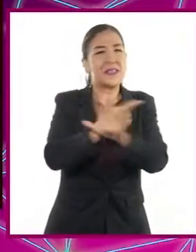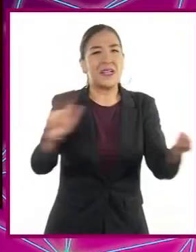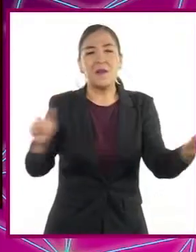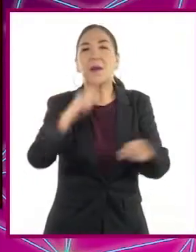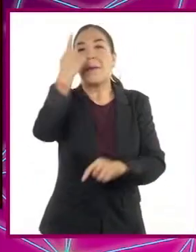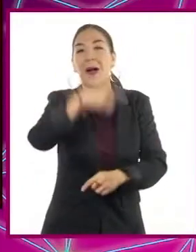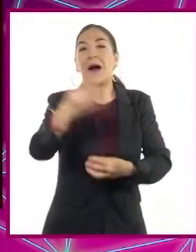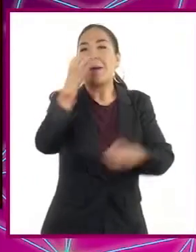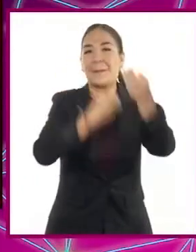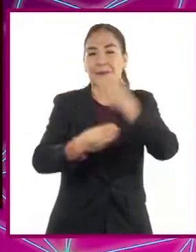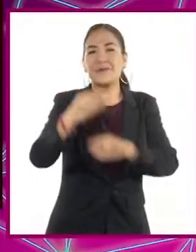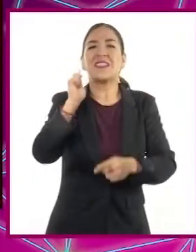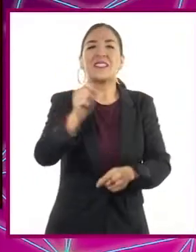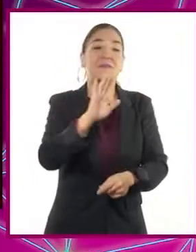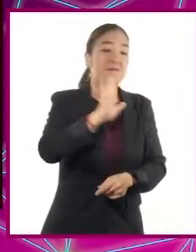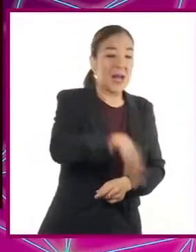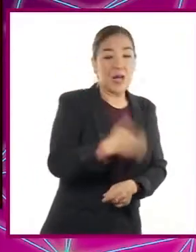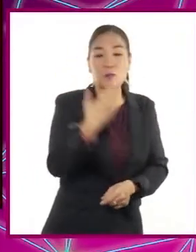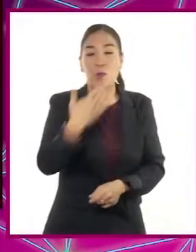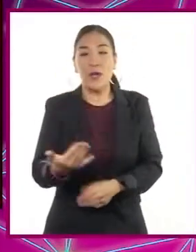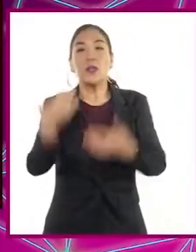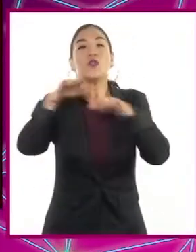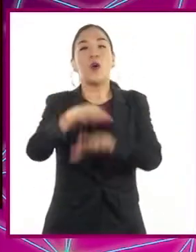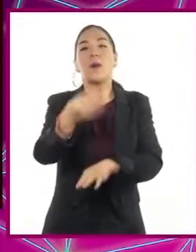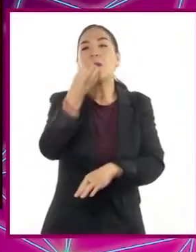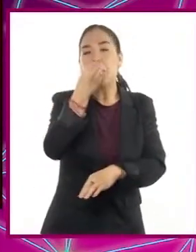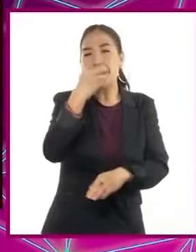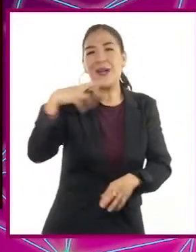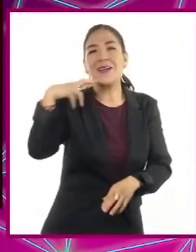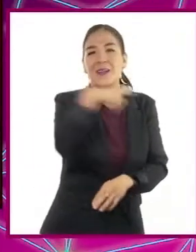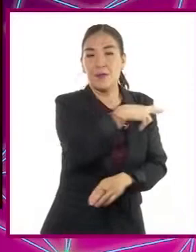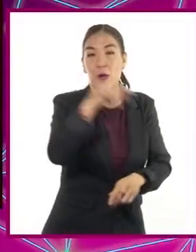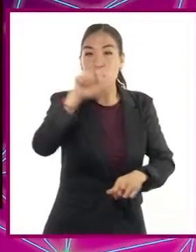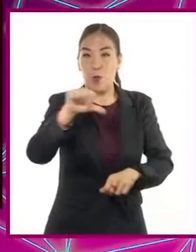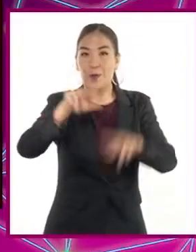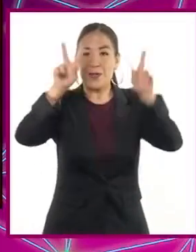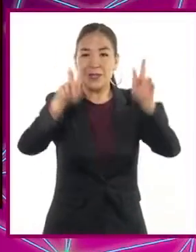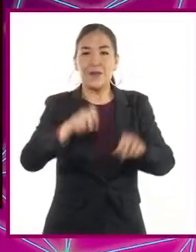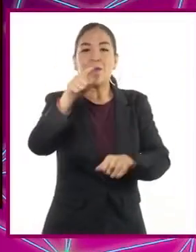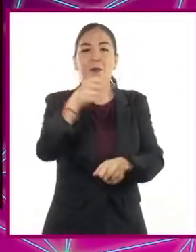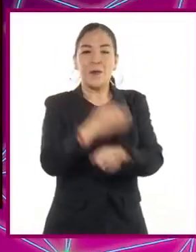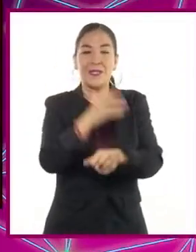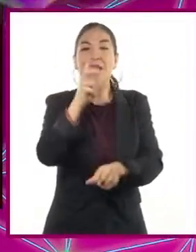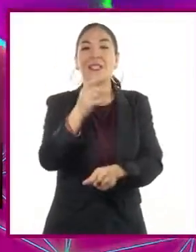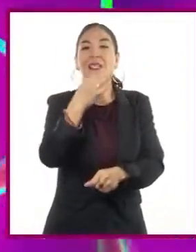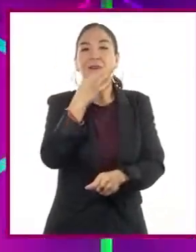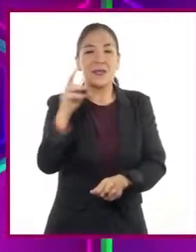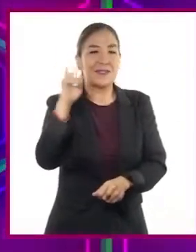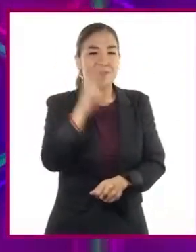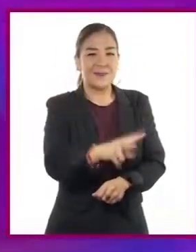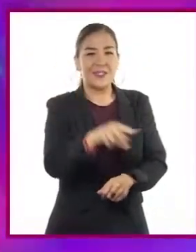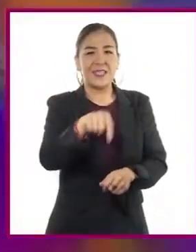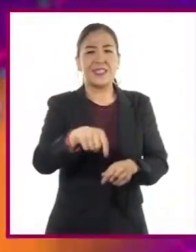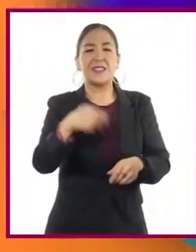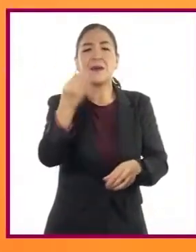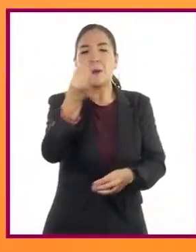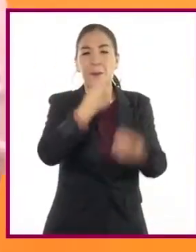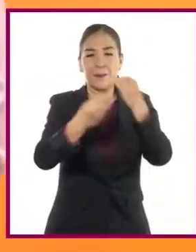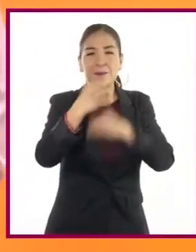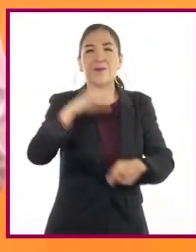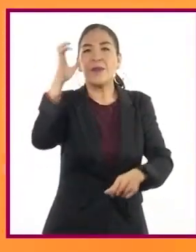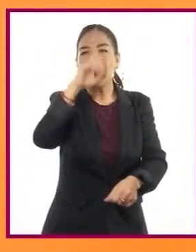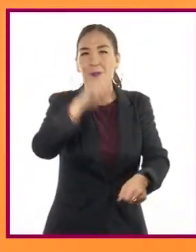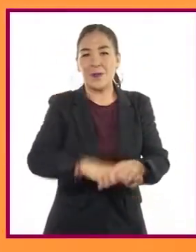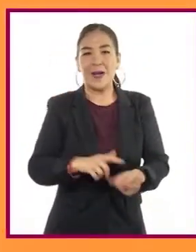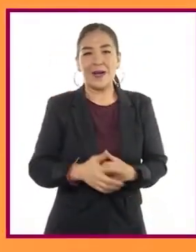apetito. Pros y contras de la comida rápida es el tema del día de hoy. Quédese esta media hora en El Sabor de la Cultura. Qué